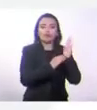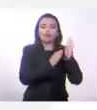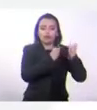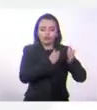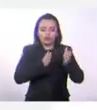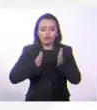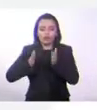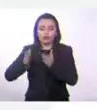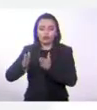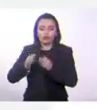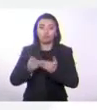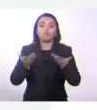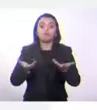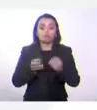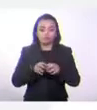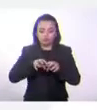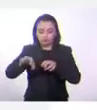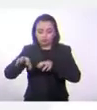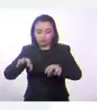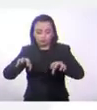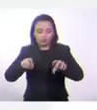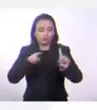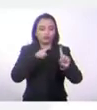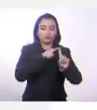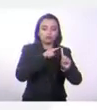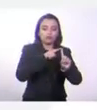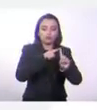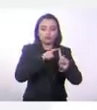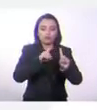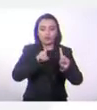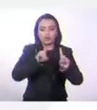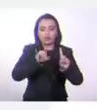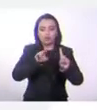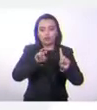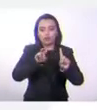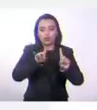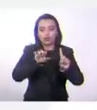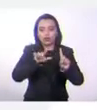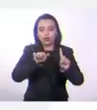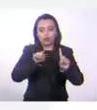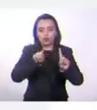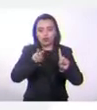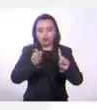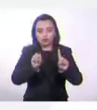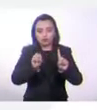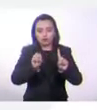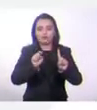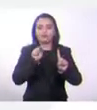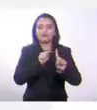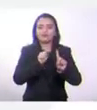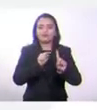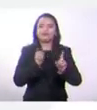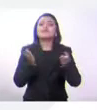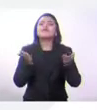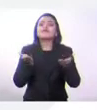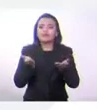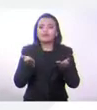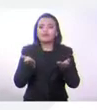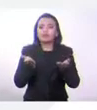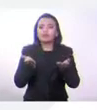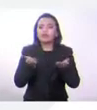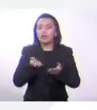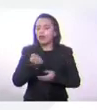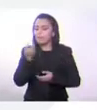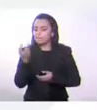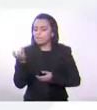Los divulgativos no precisan que las personas que tienen acceso a estos tengan un conocimiento previo sobre el tema, porque están escritos con un